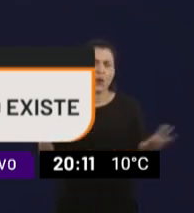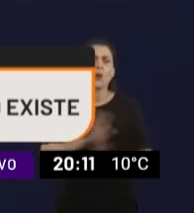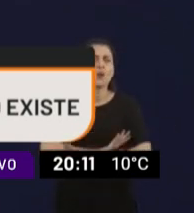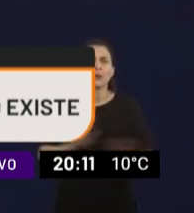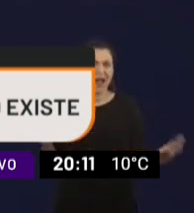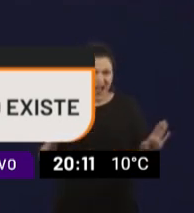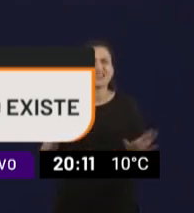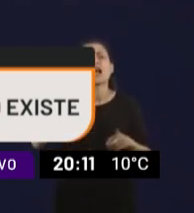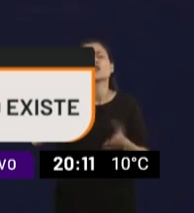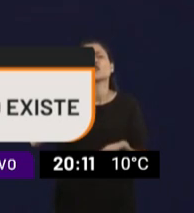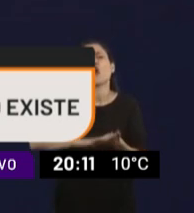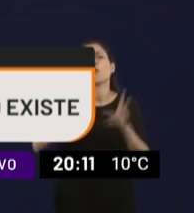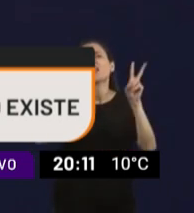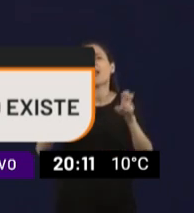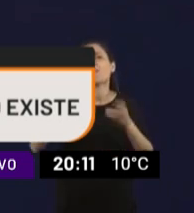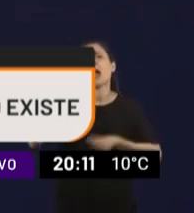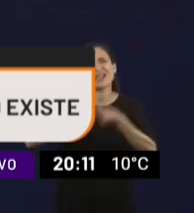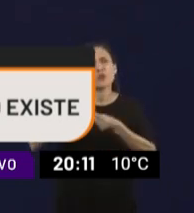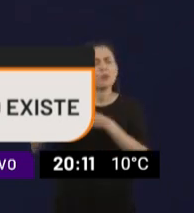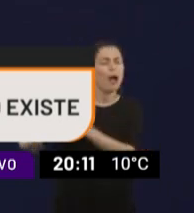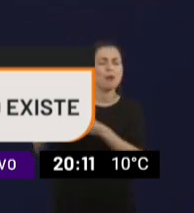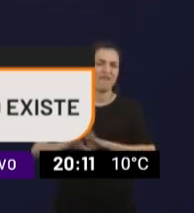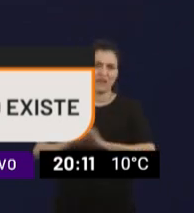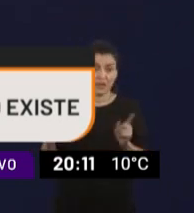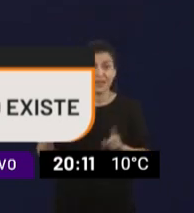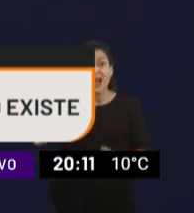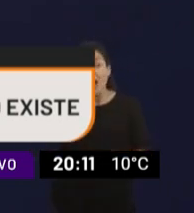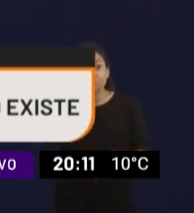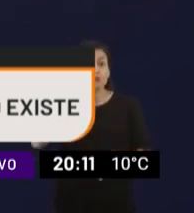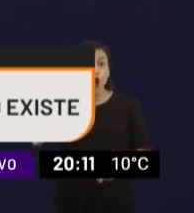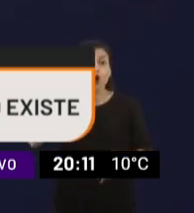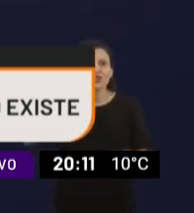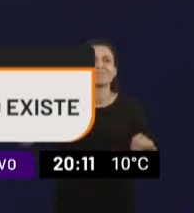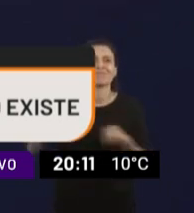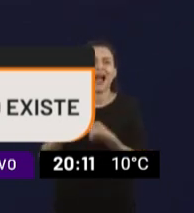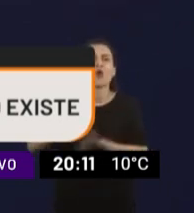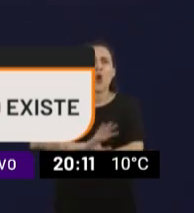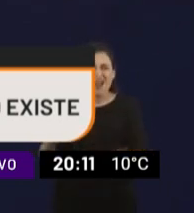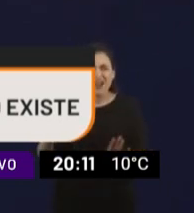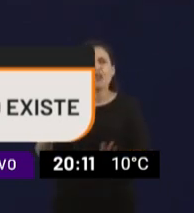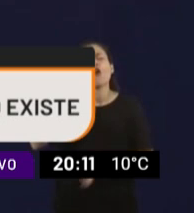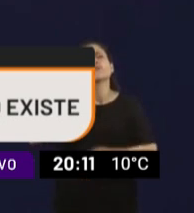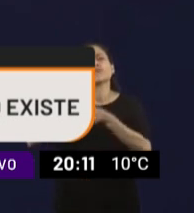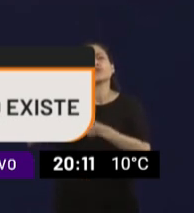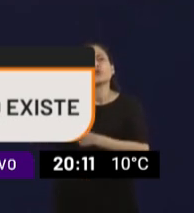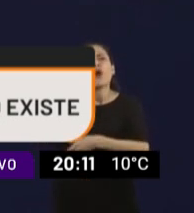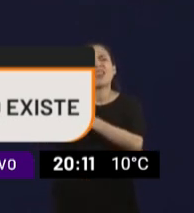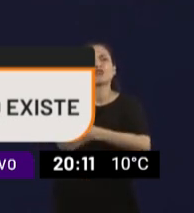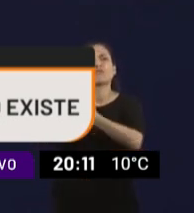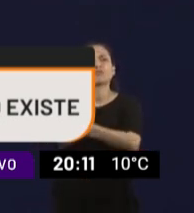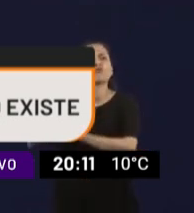presupuestarios y se acordó que efectivamente el ajuste en los gastos de funcionamiento